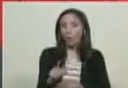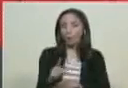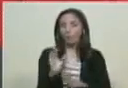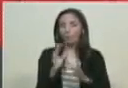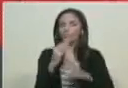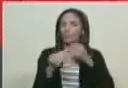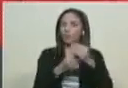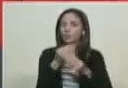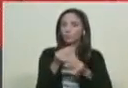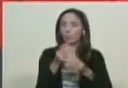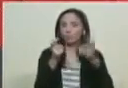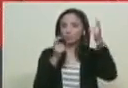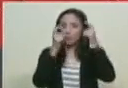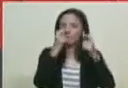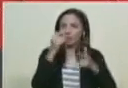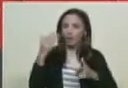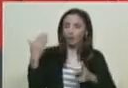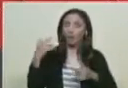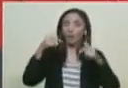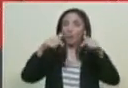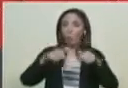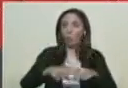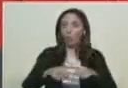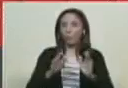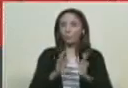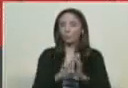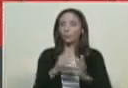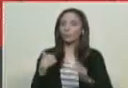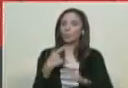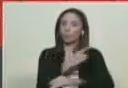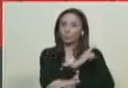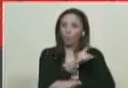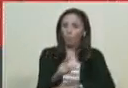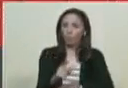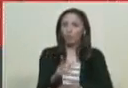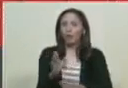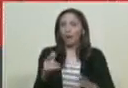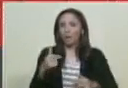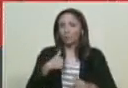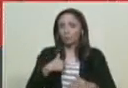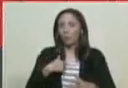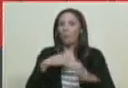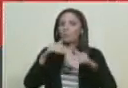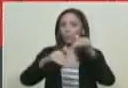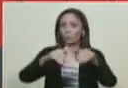supremo. Y hoy voy a ser candidato para el periodo